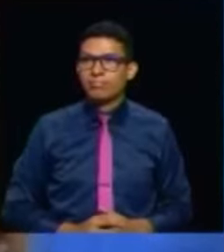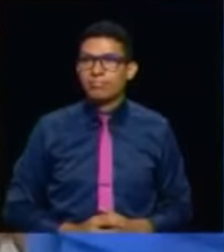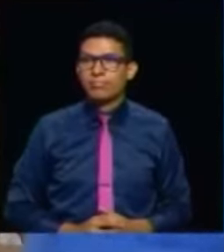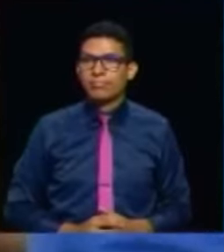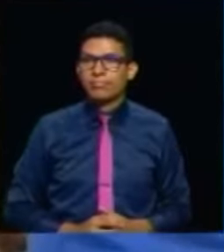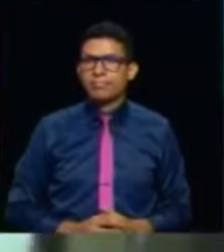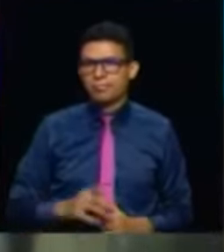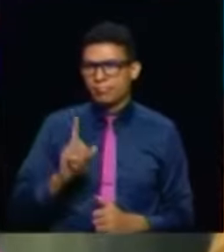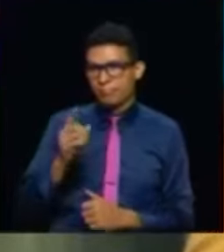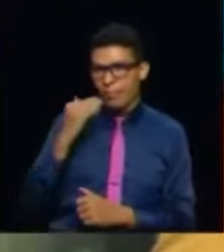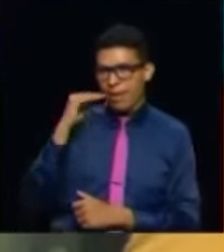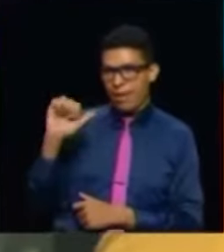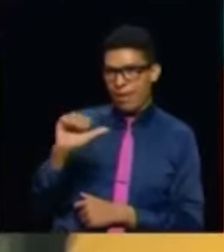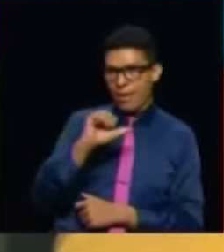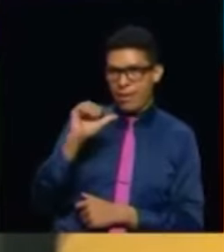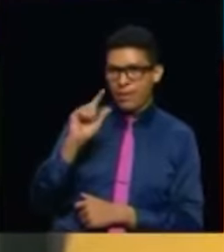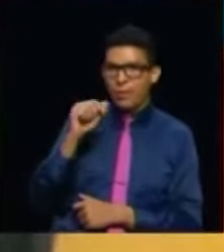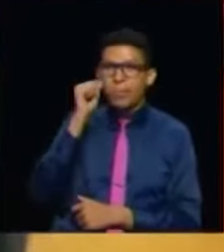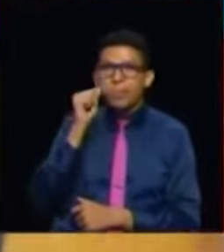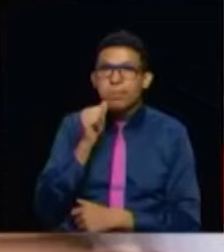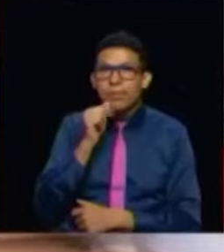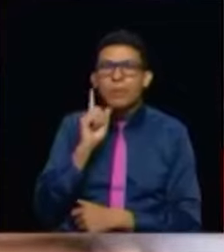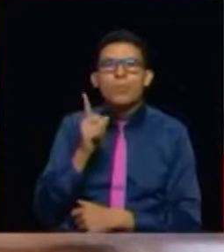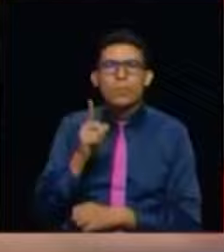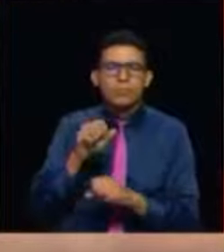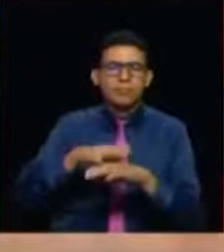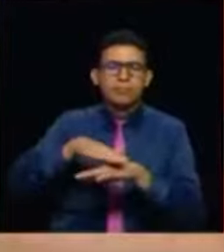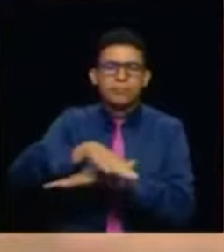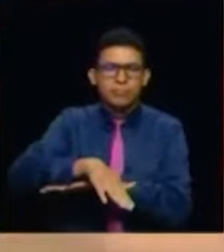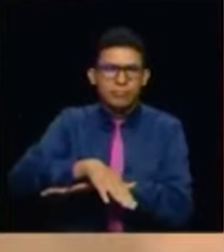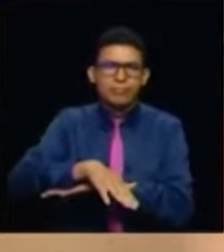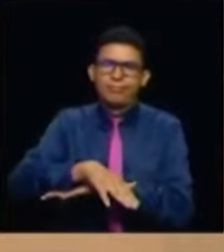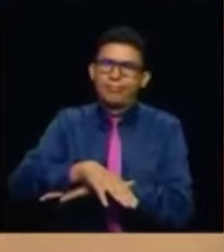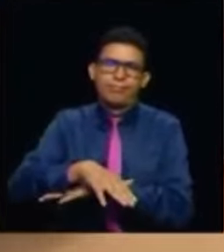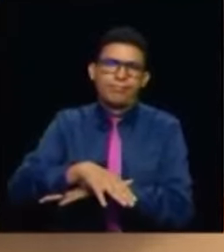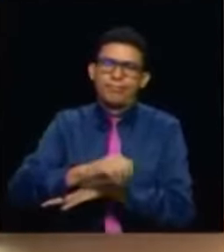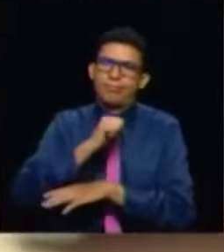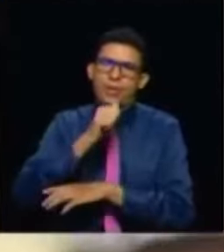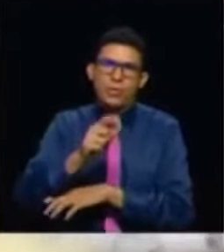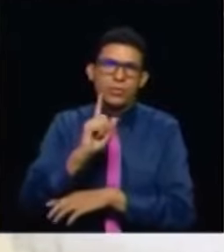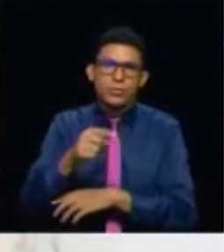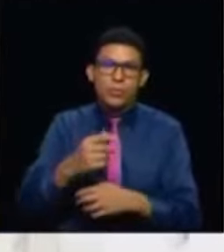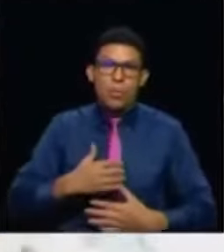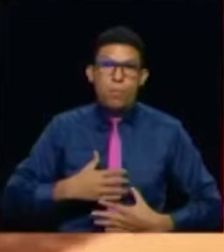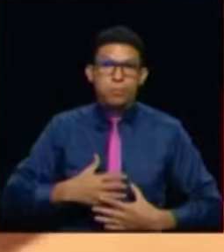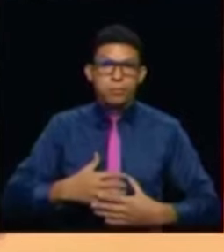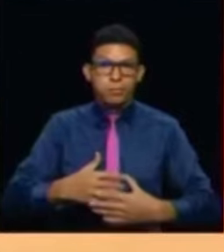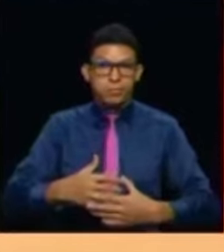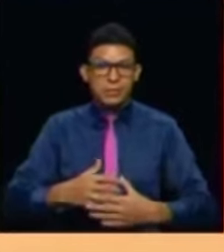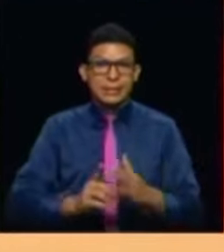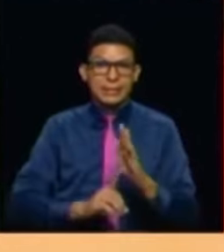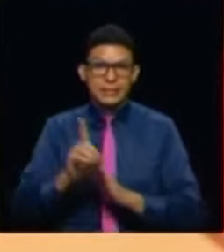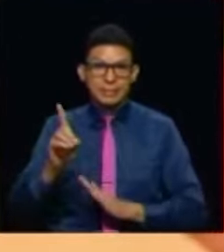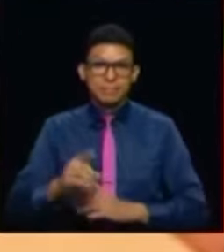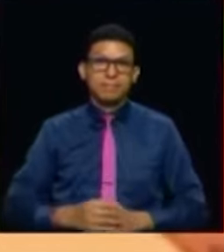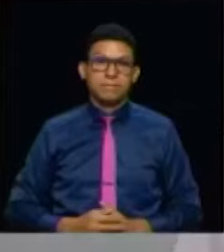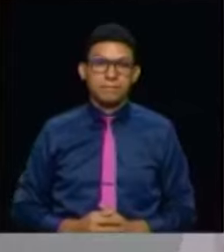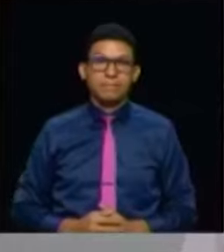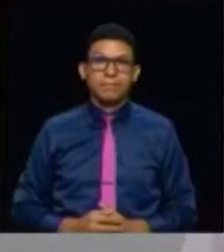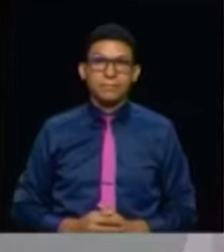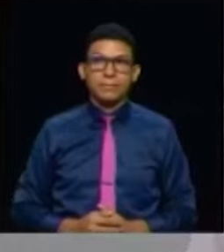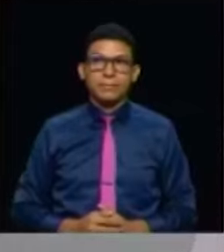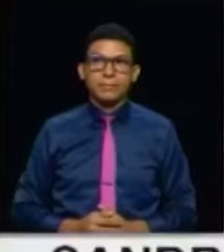Para el caso de las mujeres embarazadas, pueden causar incluso efectos adversos en el desarrollo del feto.